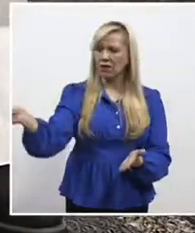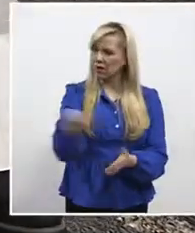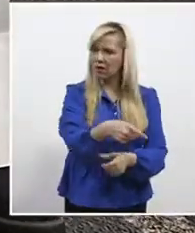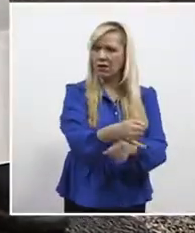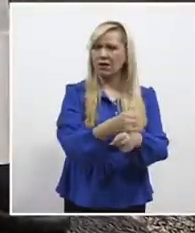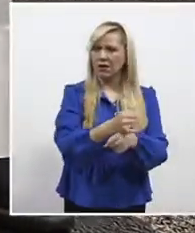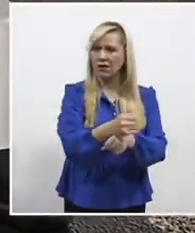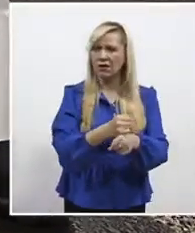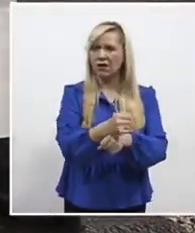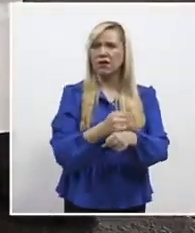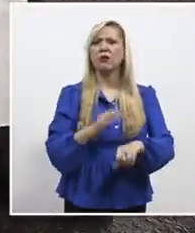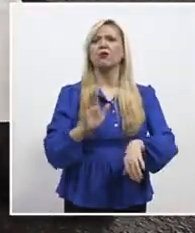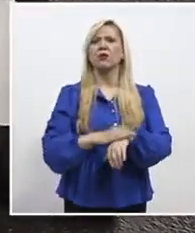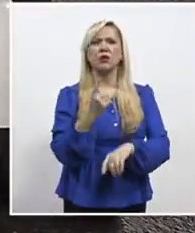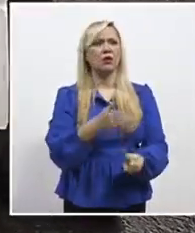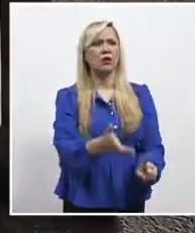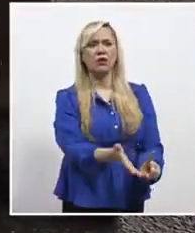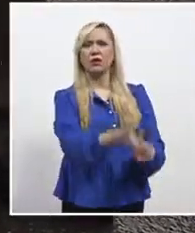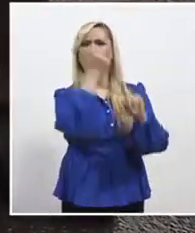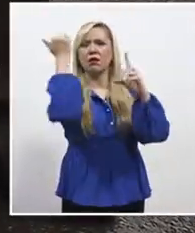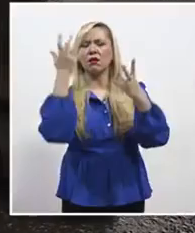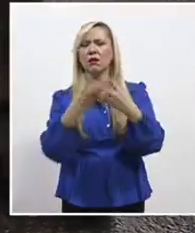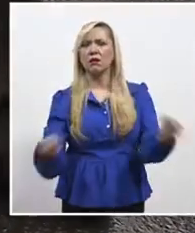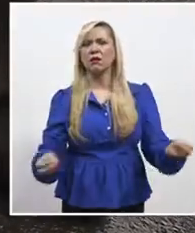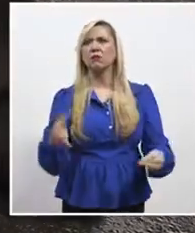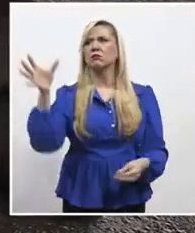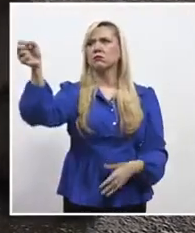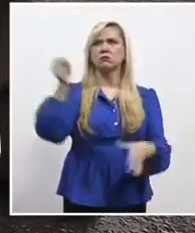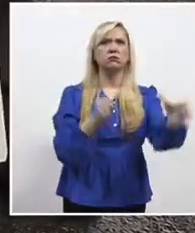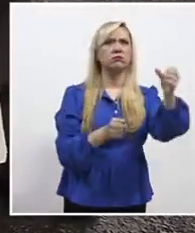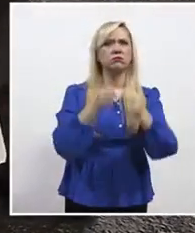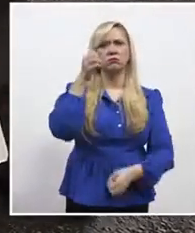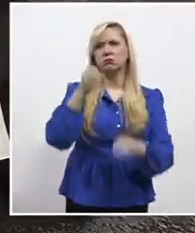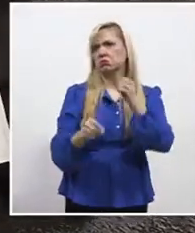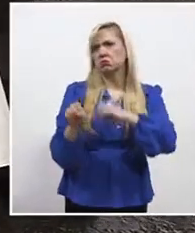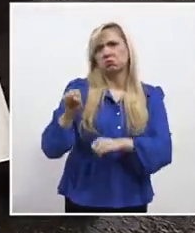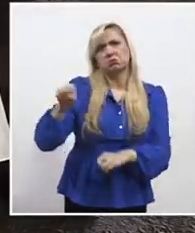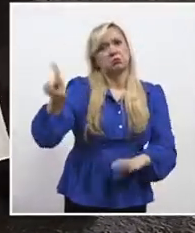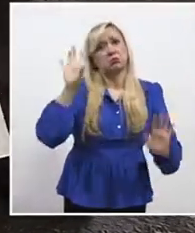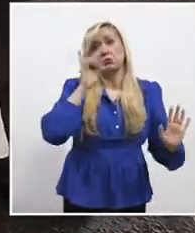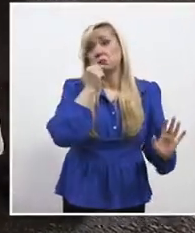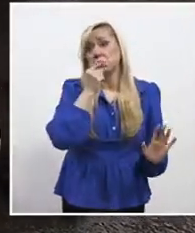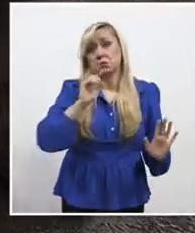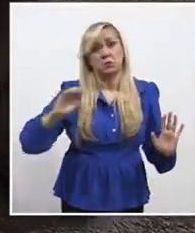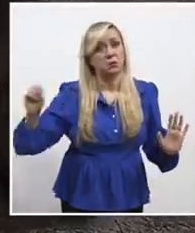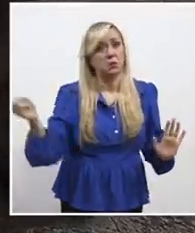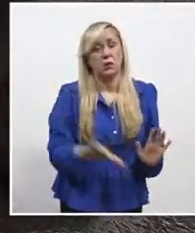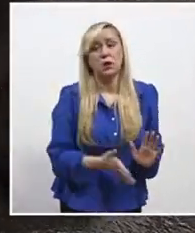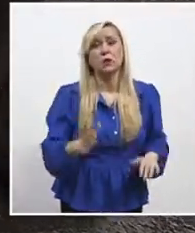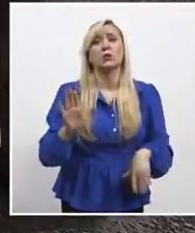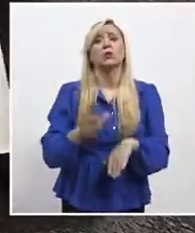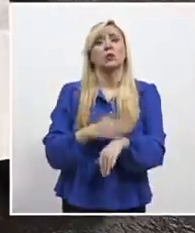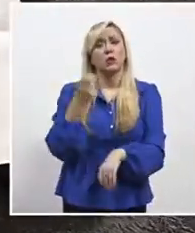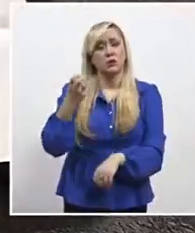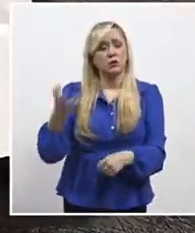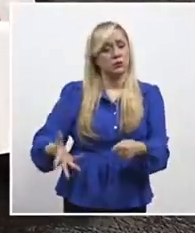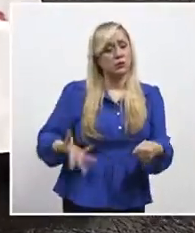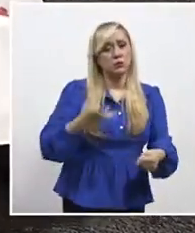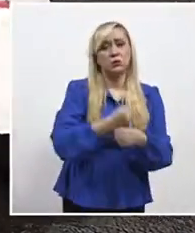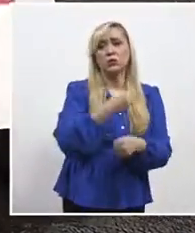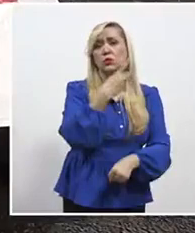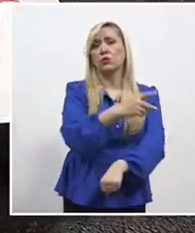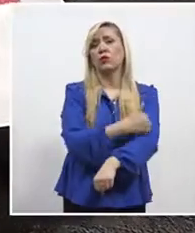investigación exhaustiva y diligente, enjuiciar a los responsables, incluidos los agentes del Estado, y proporcionar una reparación